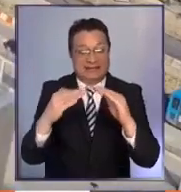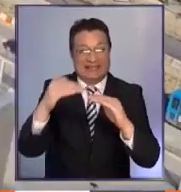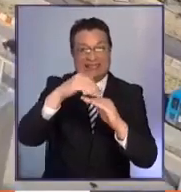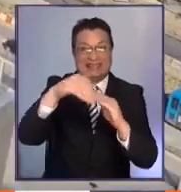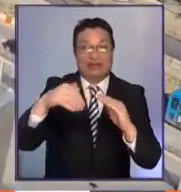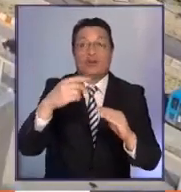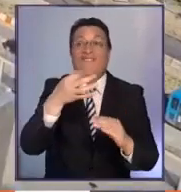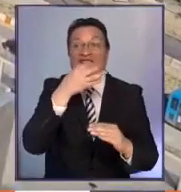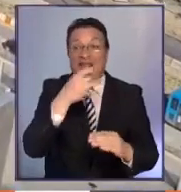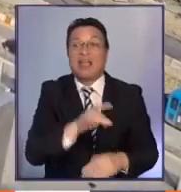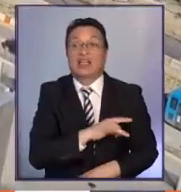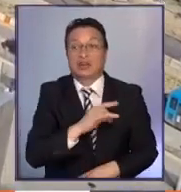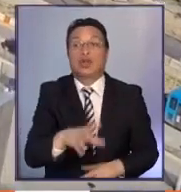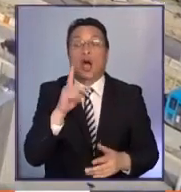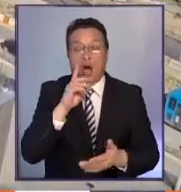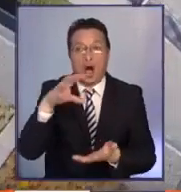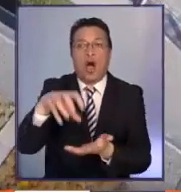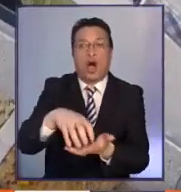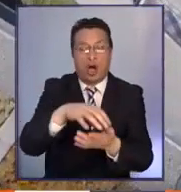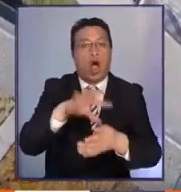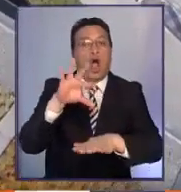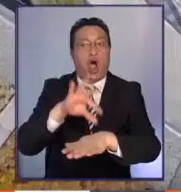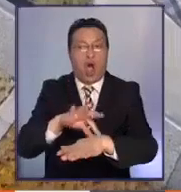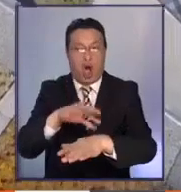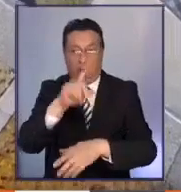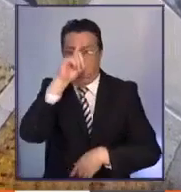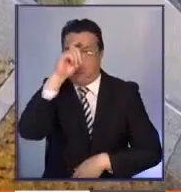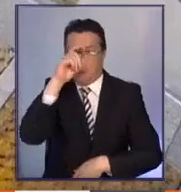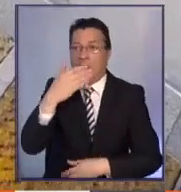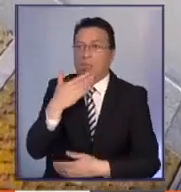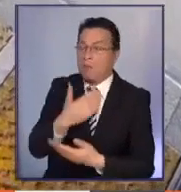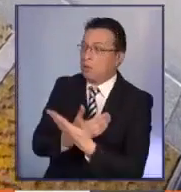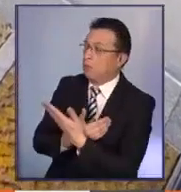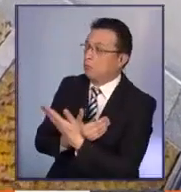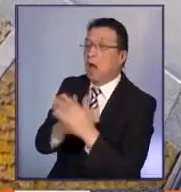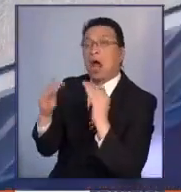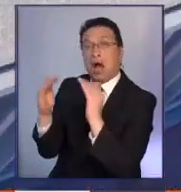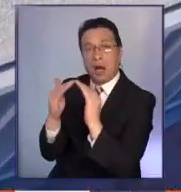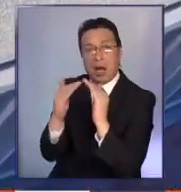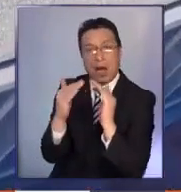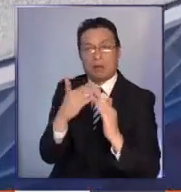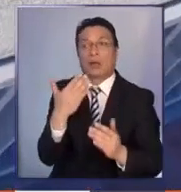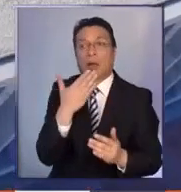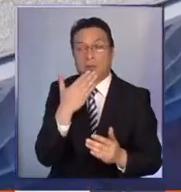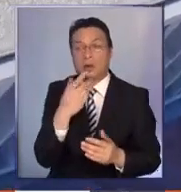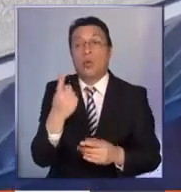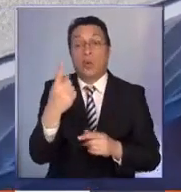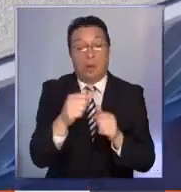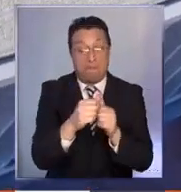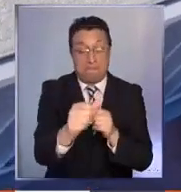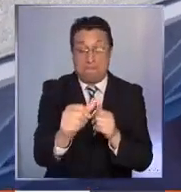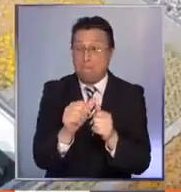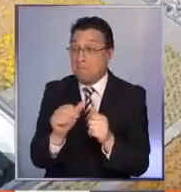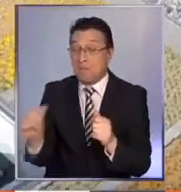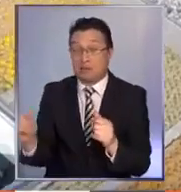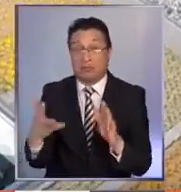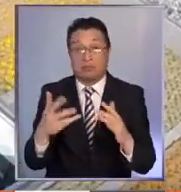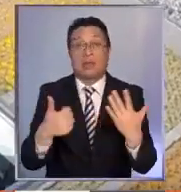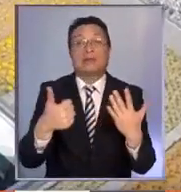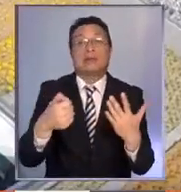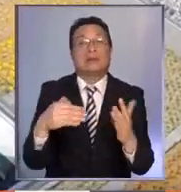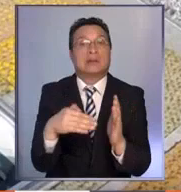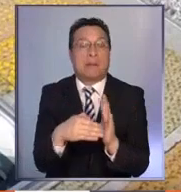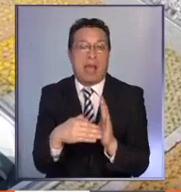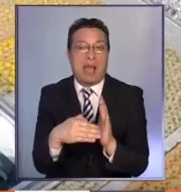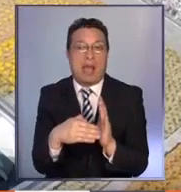Chile y los han instalado incluso en hospitales como este. También en casas, donde el costo por metro cuadrado parte en unos